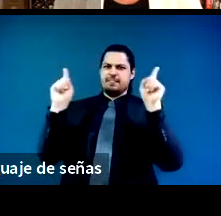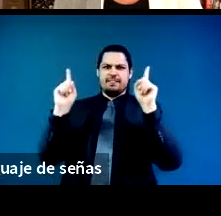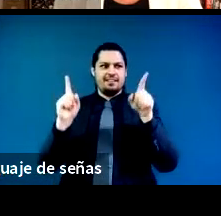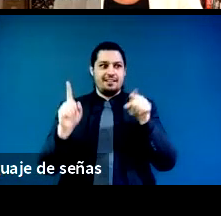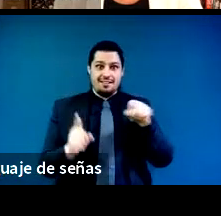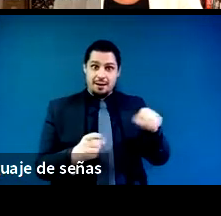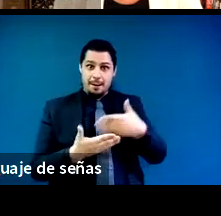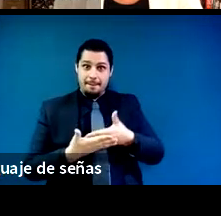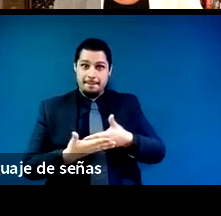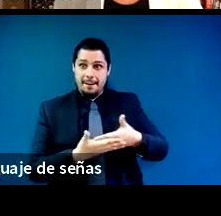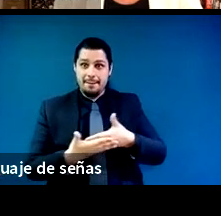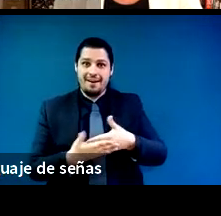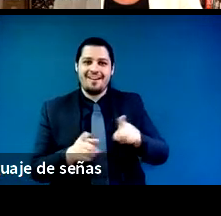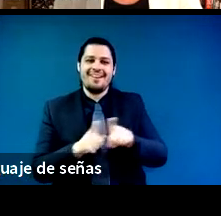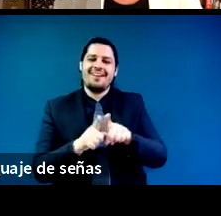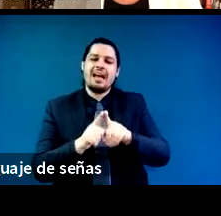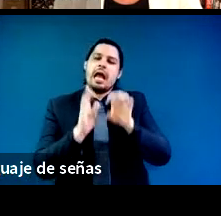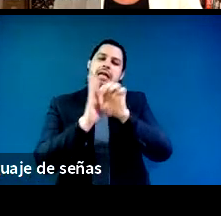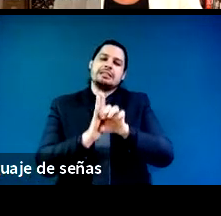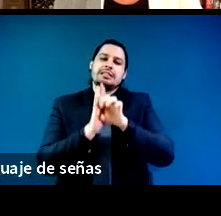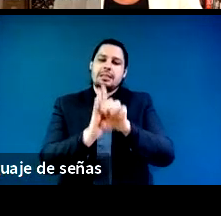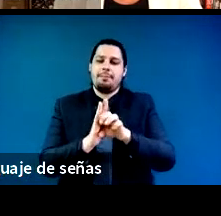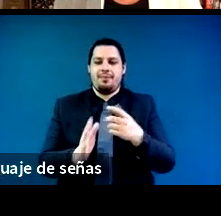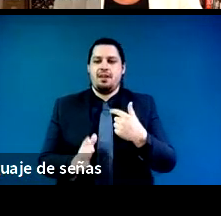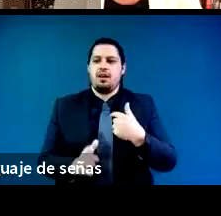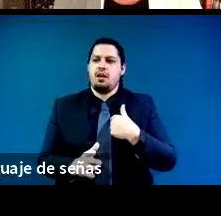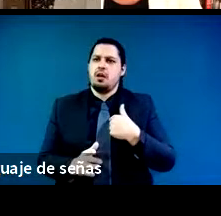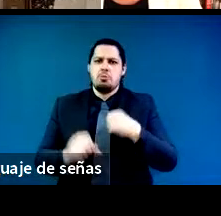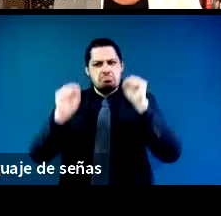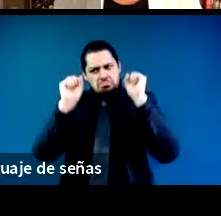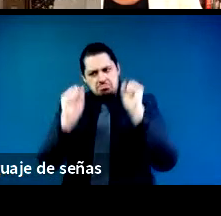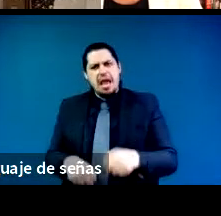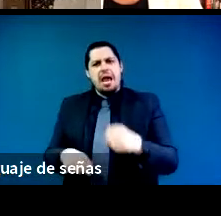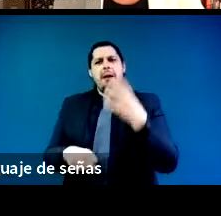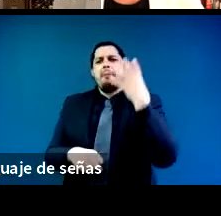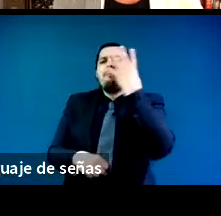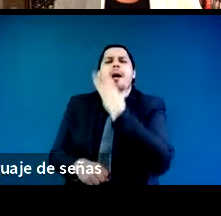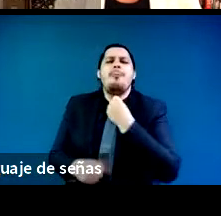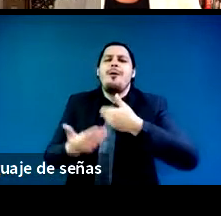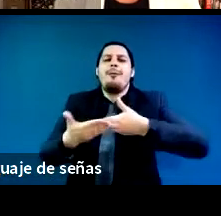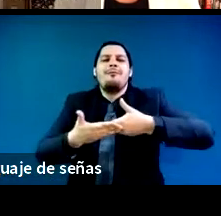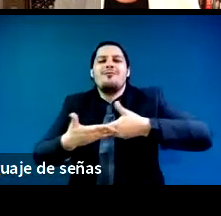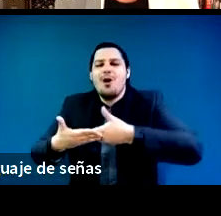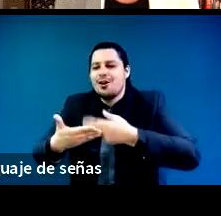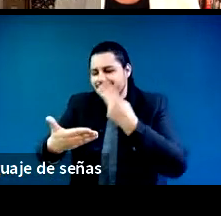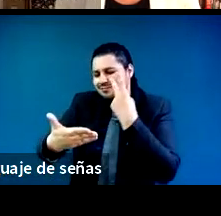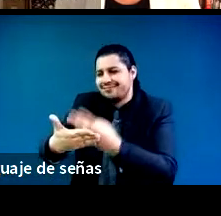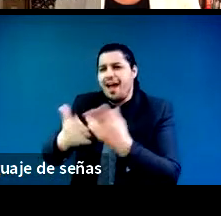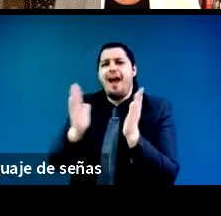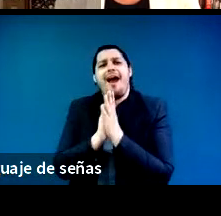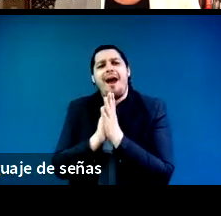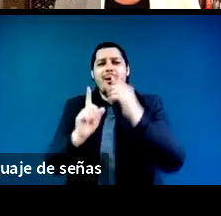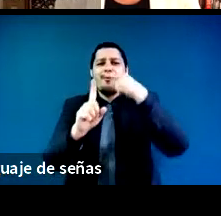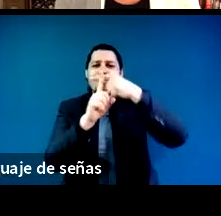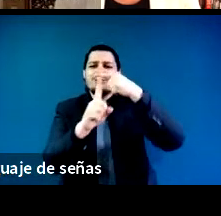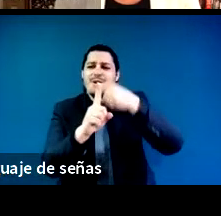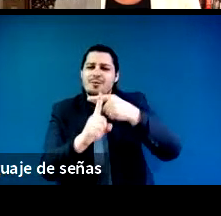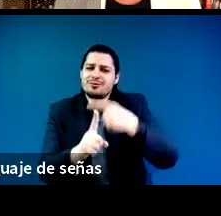se la alaba, se la ensalza, digamos, se la valora